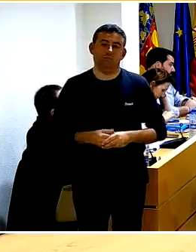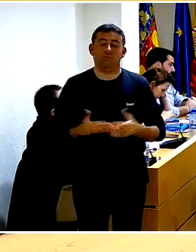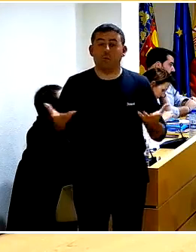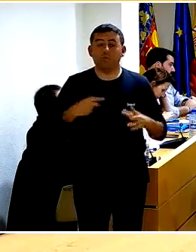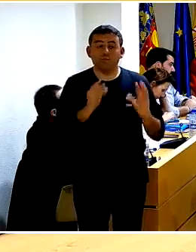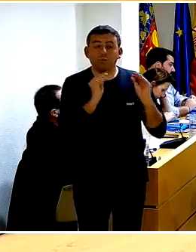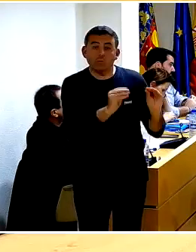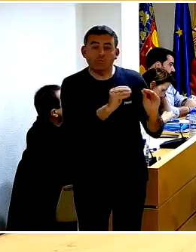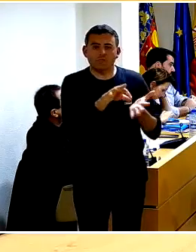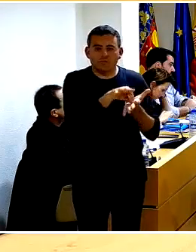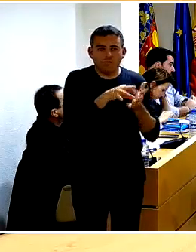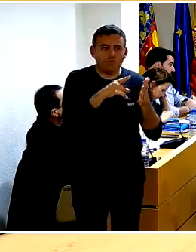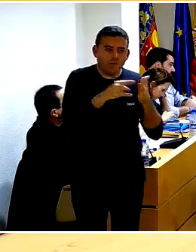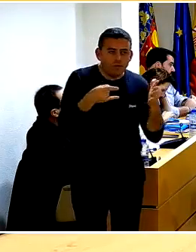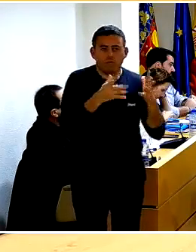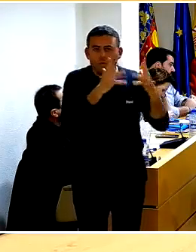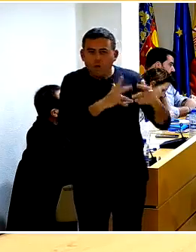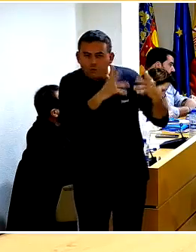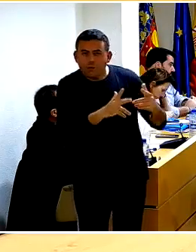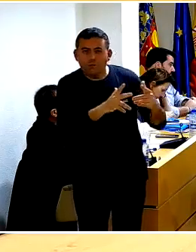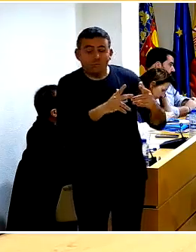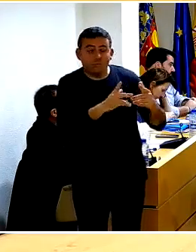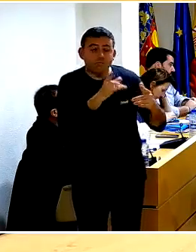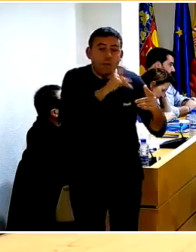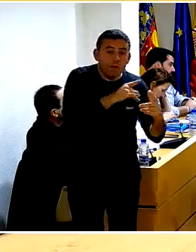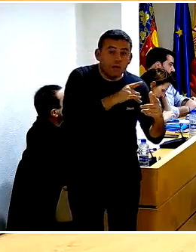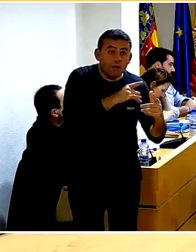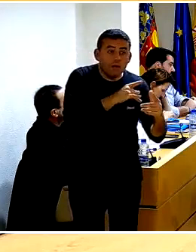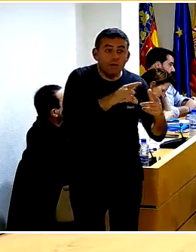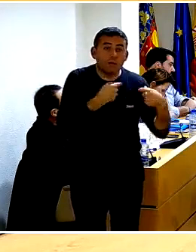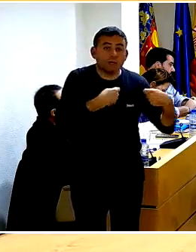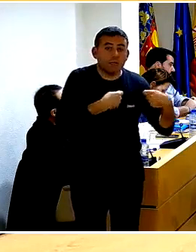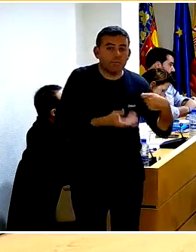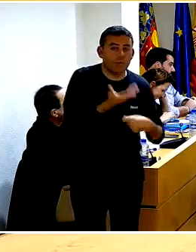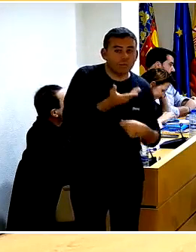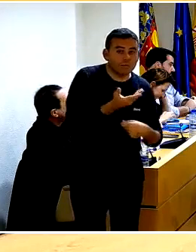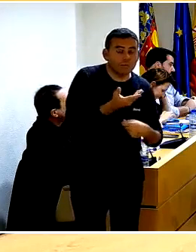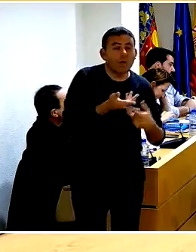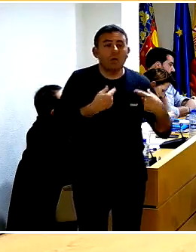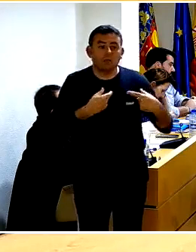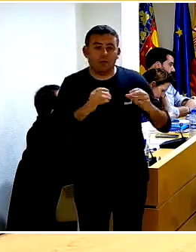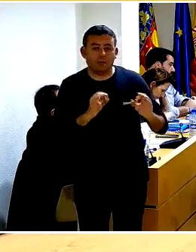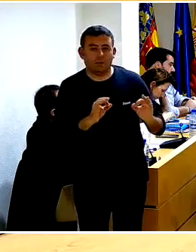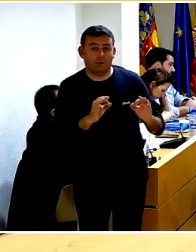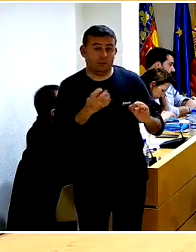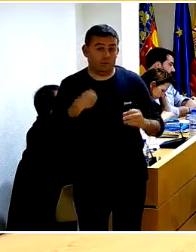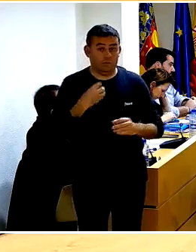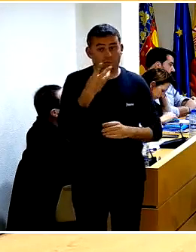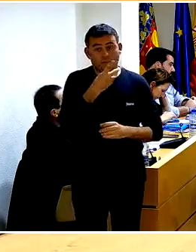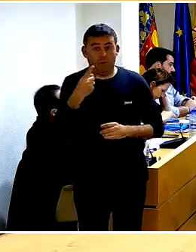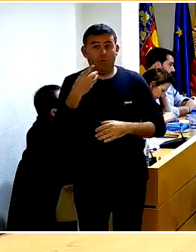servicios técnicos lo han hecho mal y resulta que había mucho más gastado? ¿O realmente lo que se han gastado a 31 de octubre del 2019